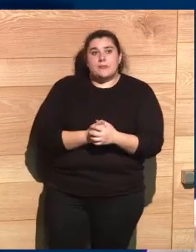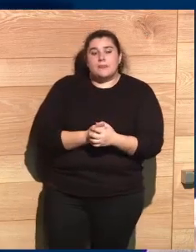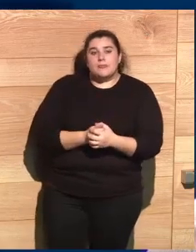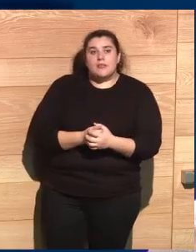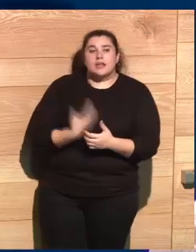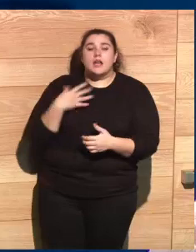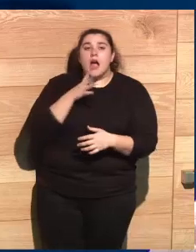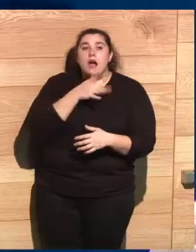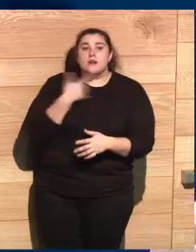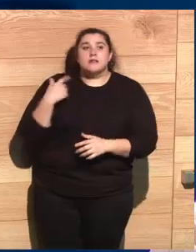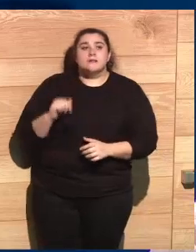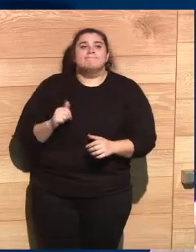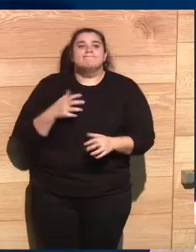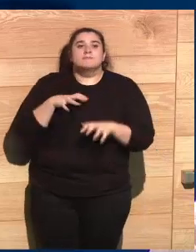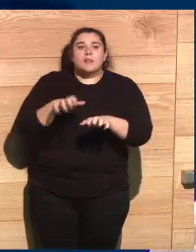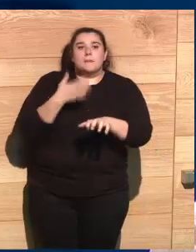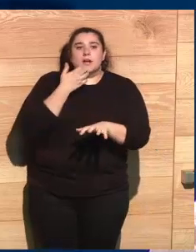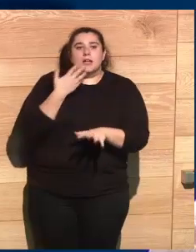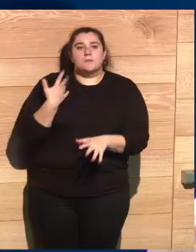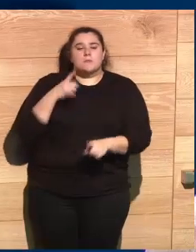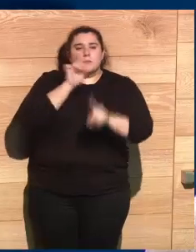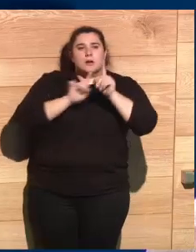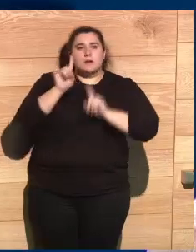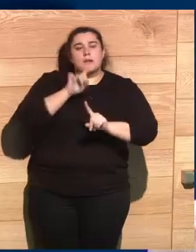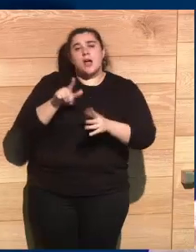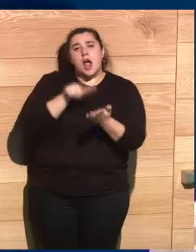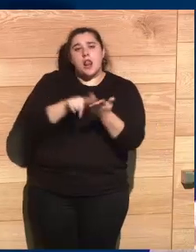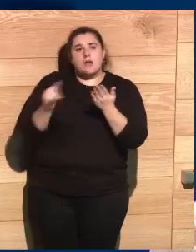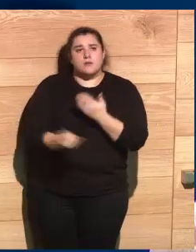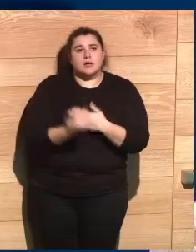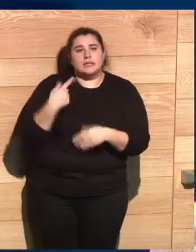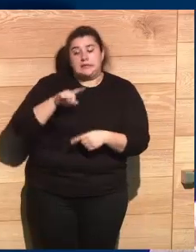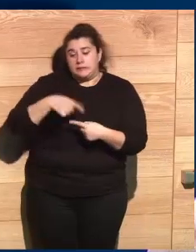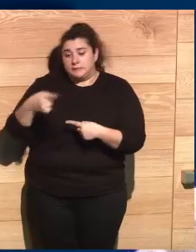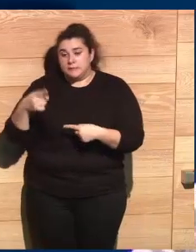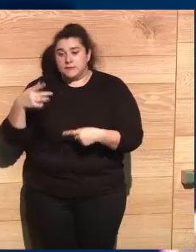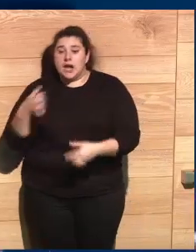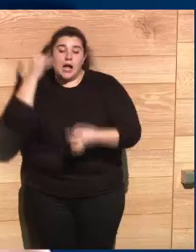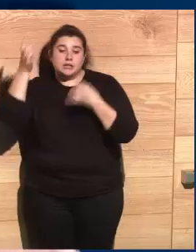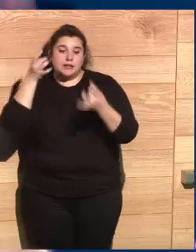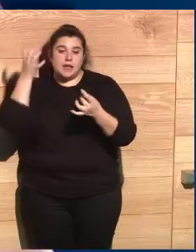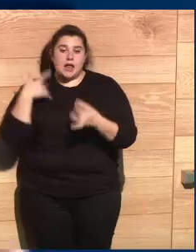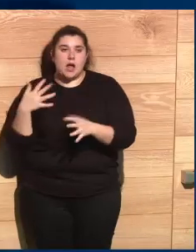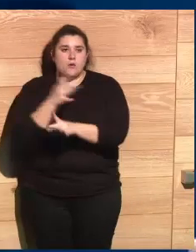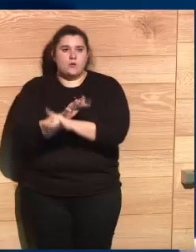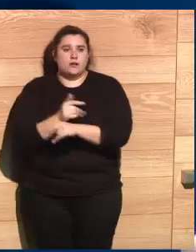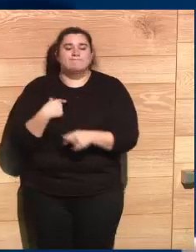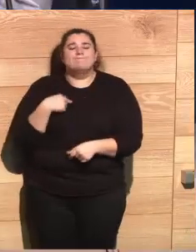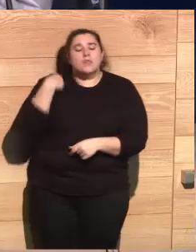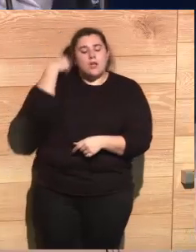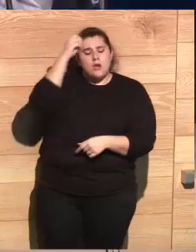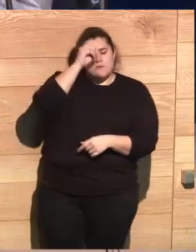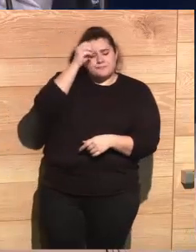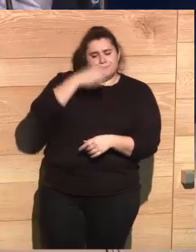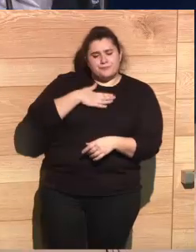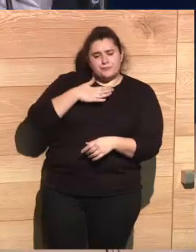ya a hablarlo ahora, hay un problema de lenguaje, ¿no? Hay un objeto que es el juego y otra cosa que es la actividad de jugar. Yo creo que para mí, de hecho, me acabo de acordar